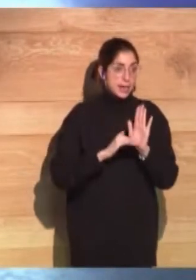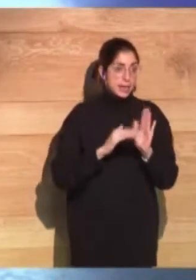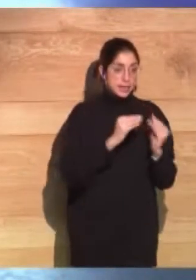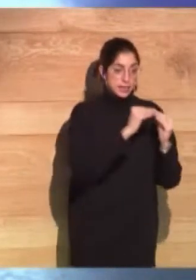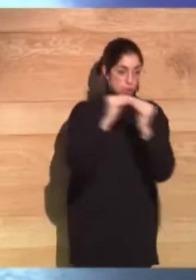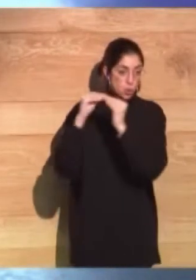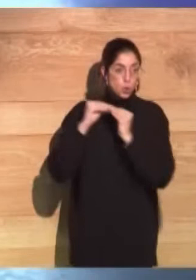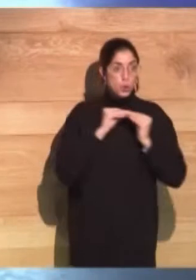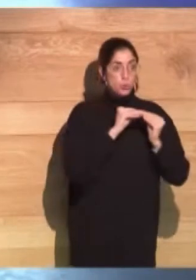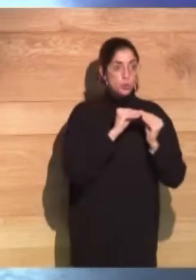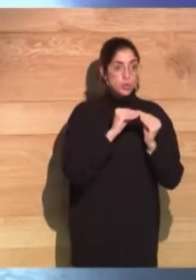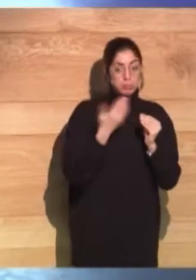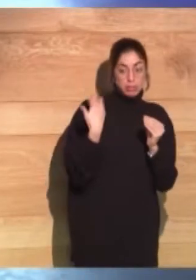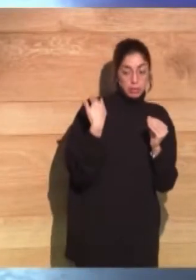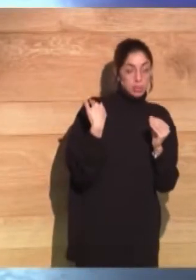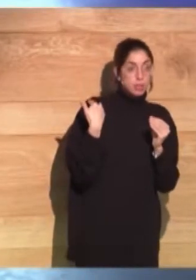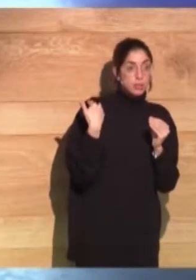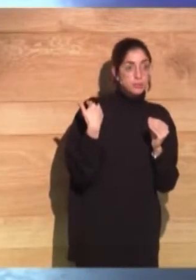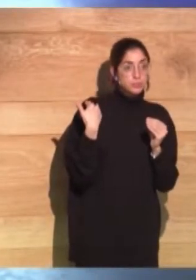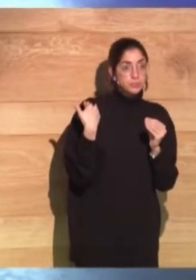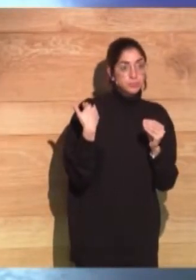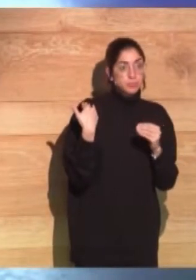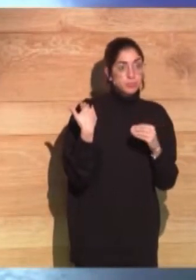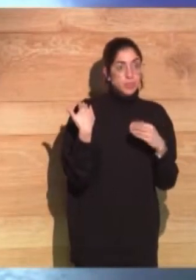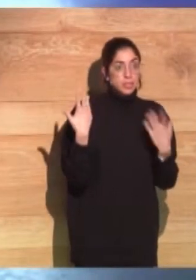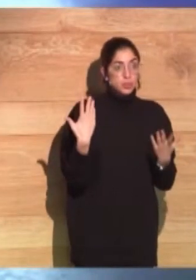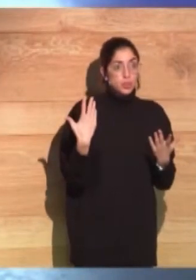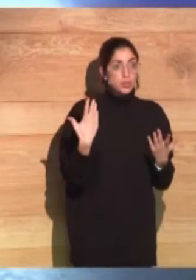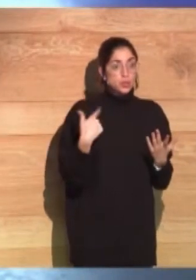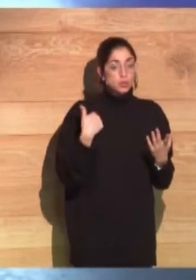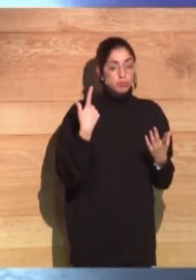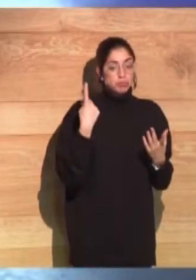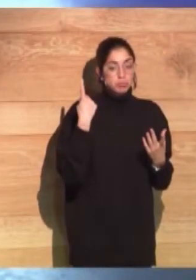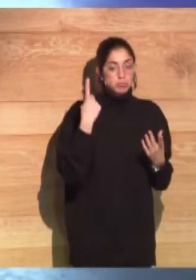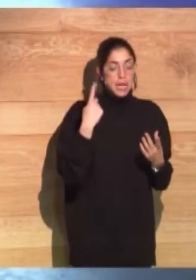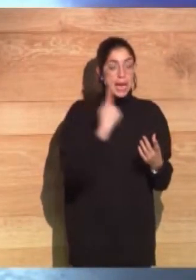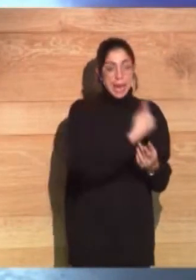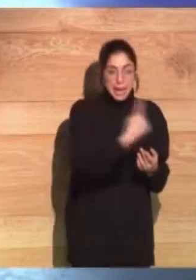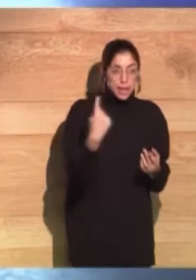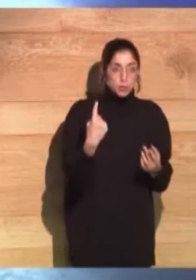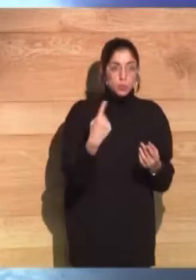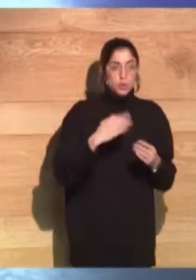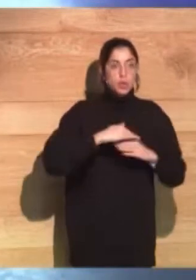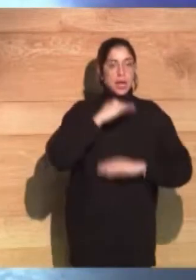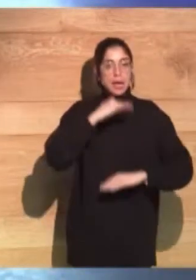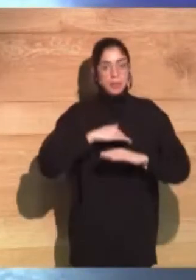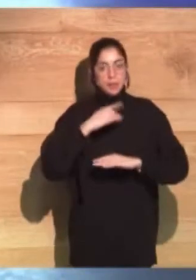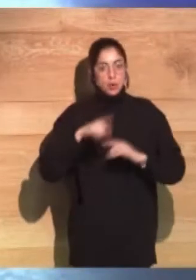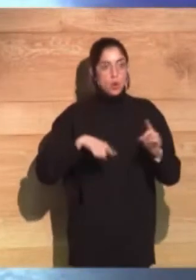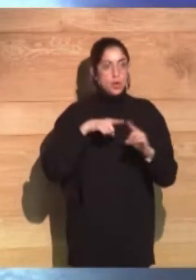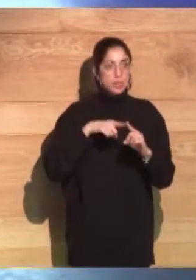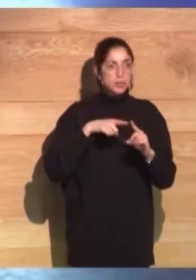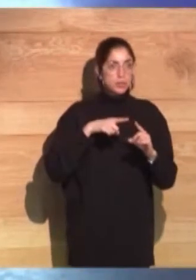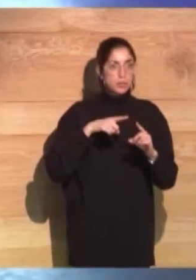que es lo más reciente, y yo creo que podemos ser capaces de reunir a las personas en torno a esta